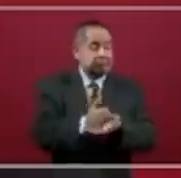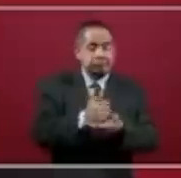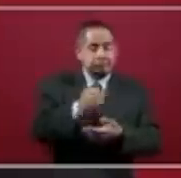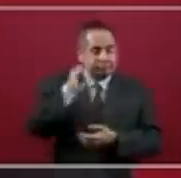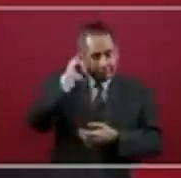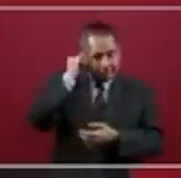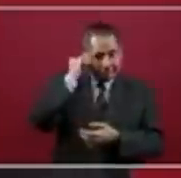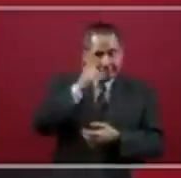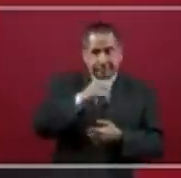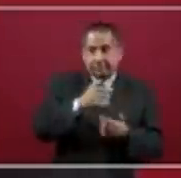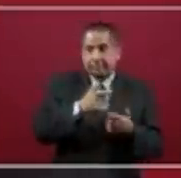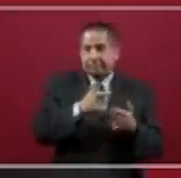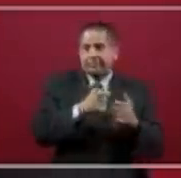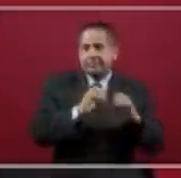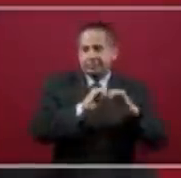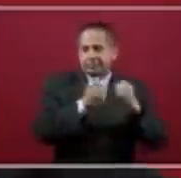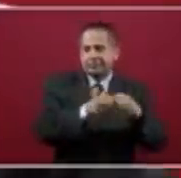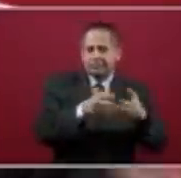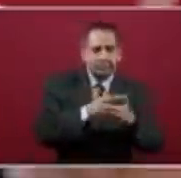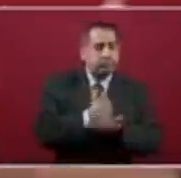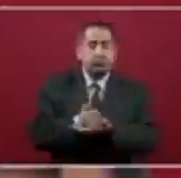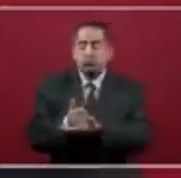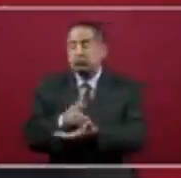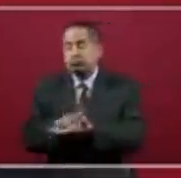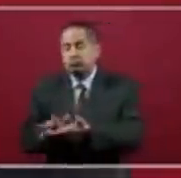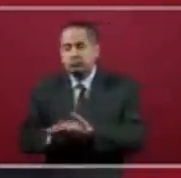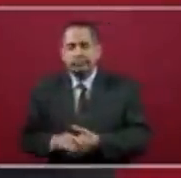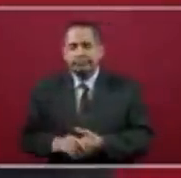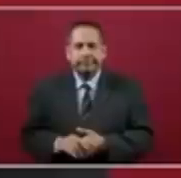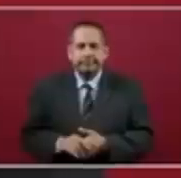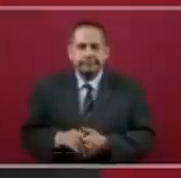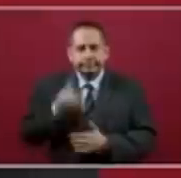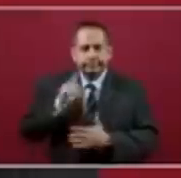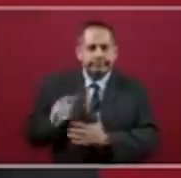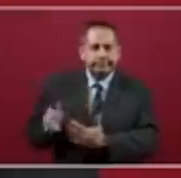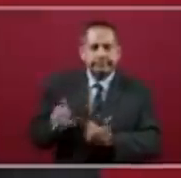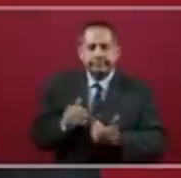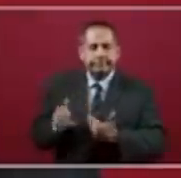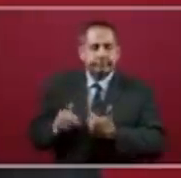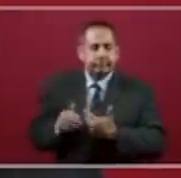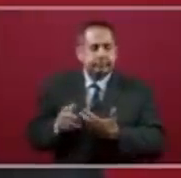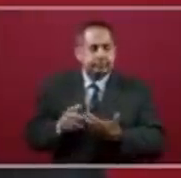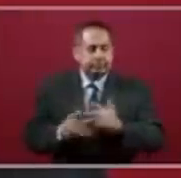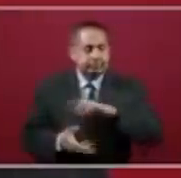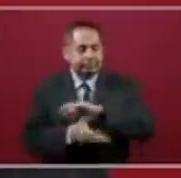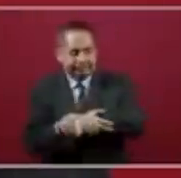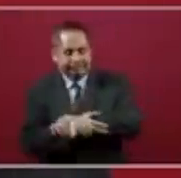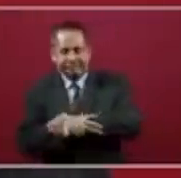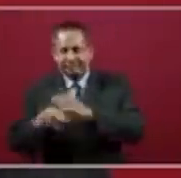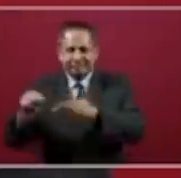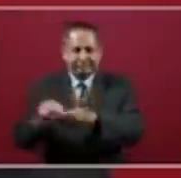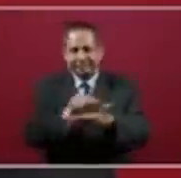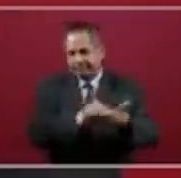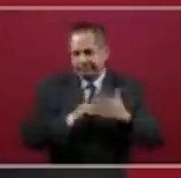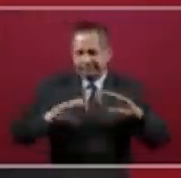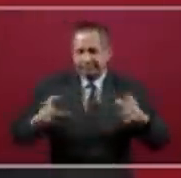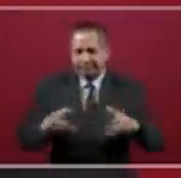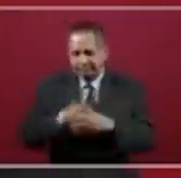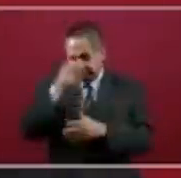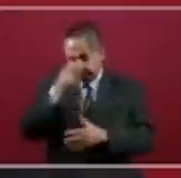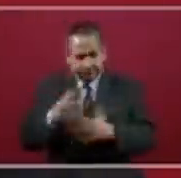independientes para jalarlos al Pacto por México. Ya ven